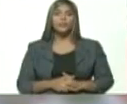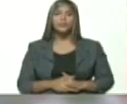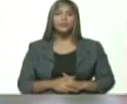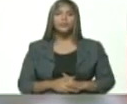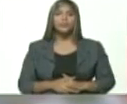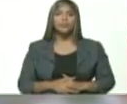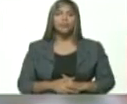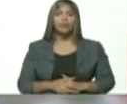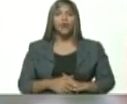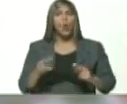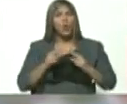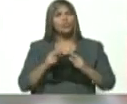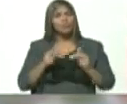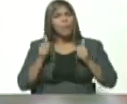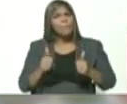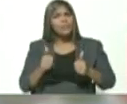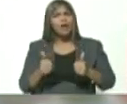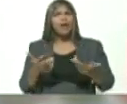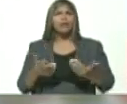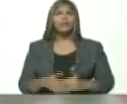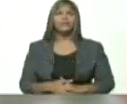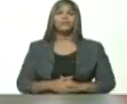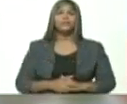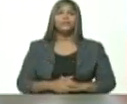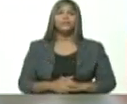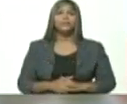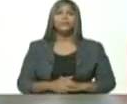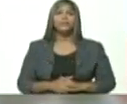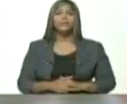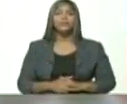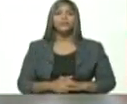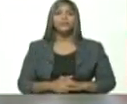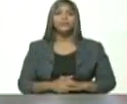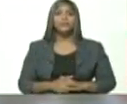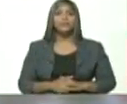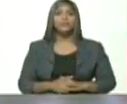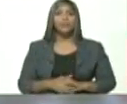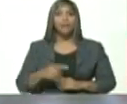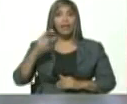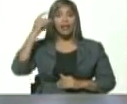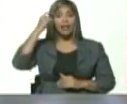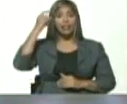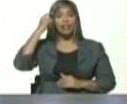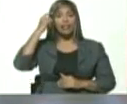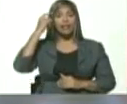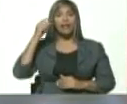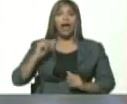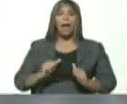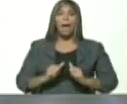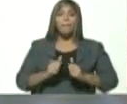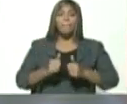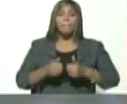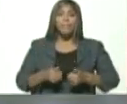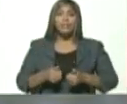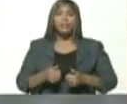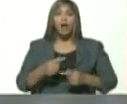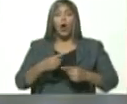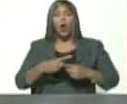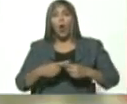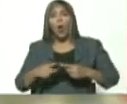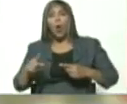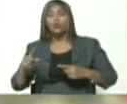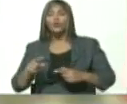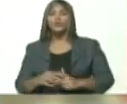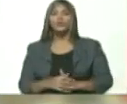Lo conocimos muy bien. Y el día en que tuvo que despegar de esta vida y pasar al otro paisaje,